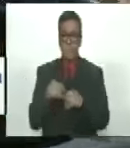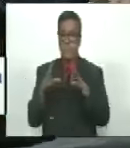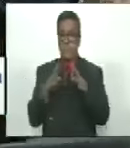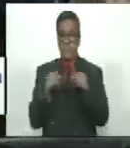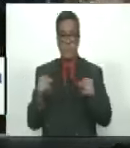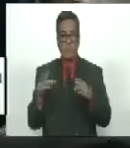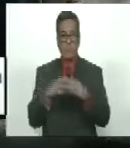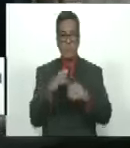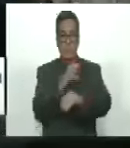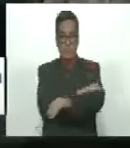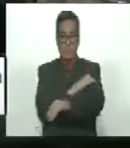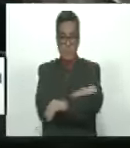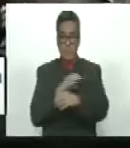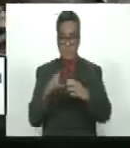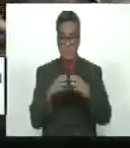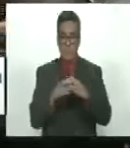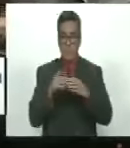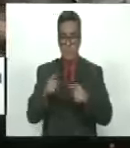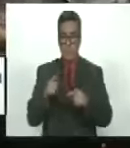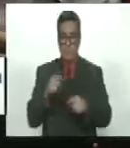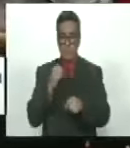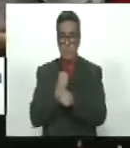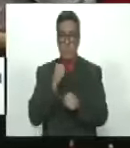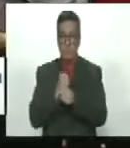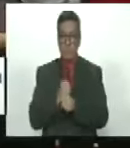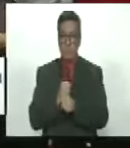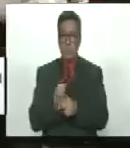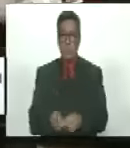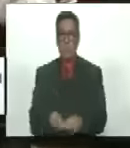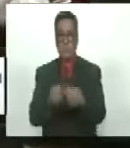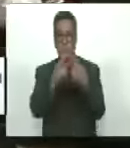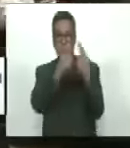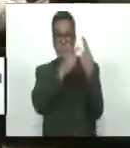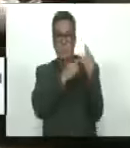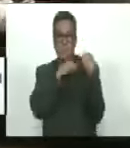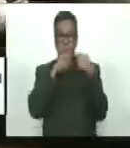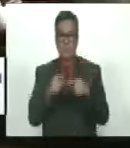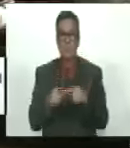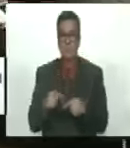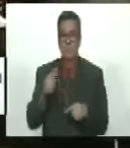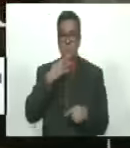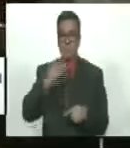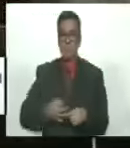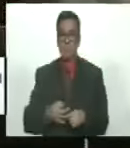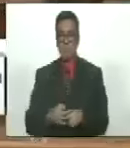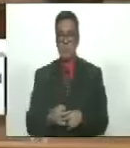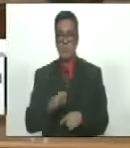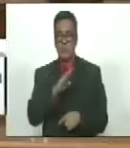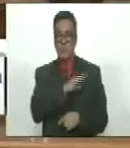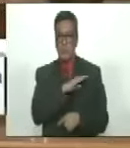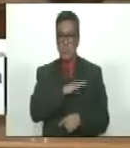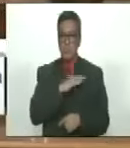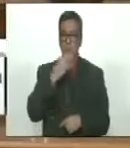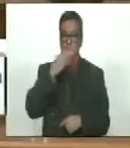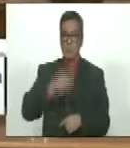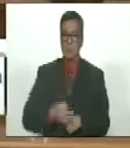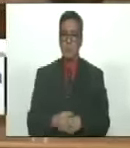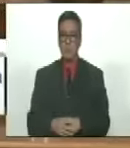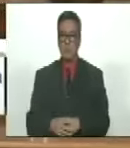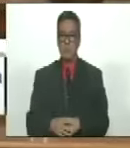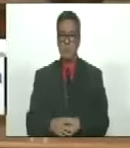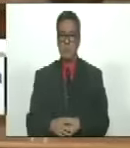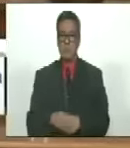los partidos de oposición a nivel nacional que se han fajado, han asumido como debe ser, como patriotas,